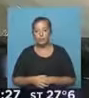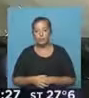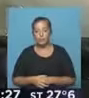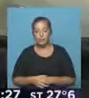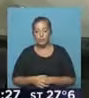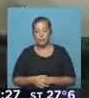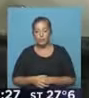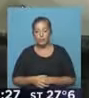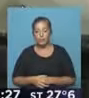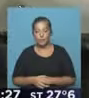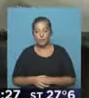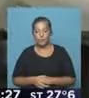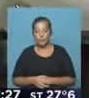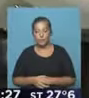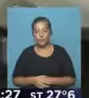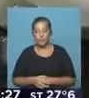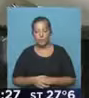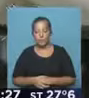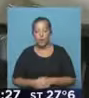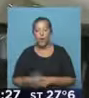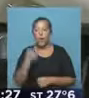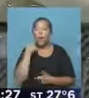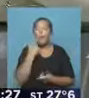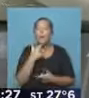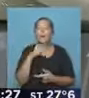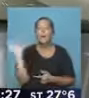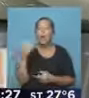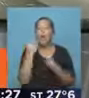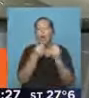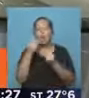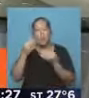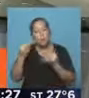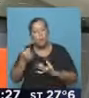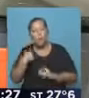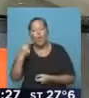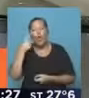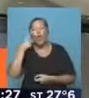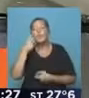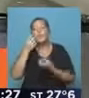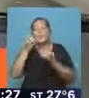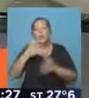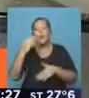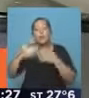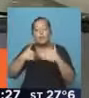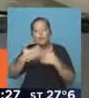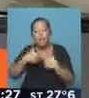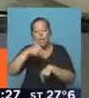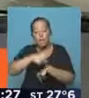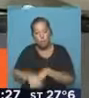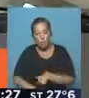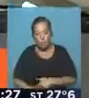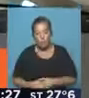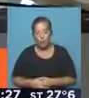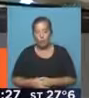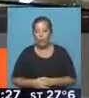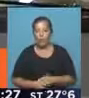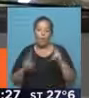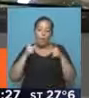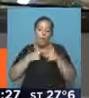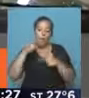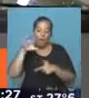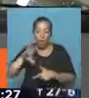está muy bien lo de ver todos los candidatos porque es una manera de conocer cómo está funcionando en este momento digamos la cuestión